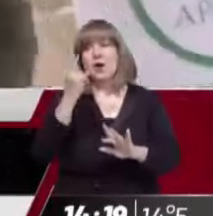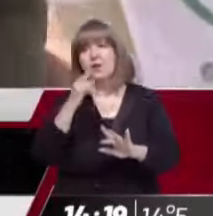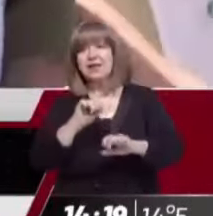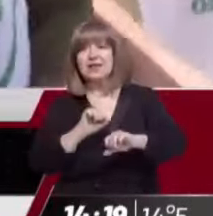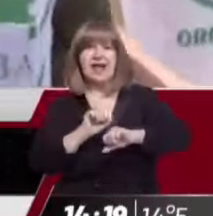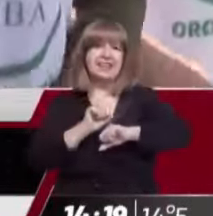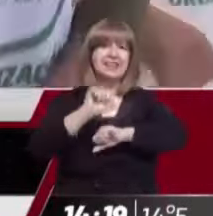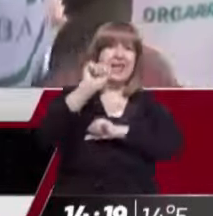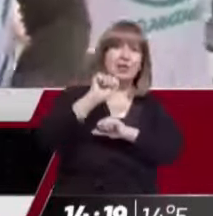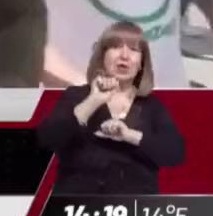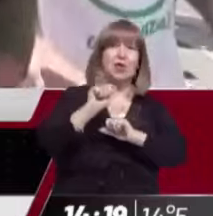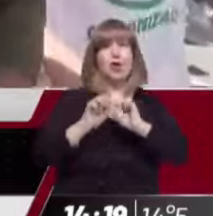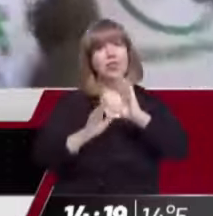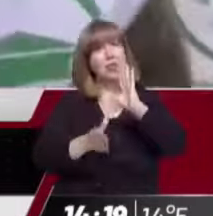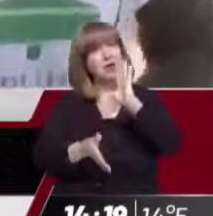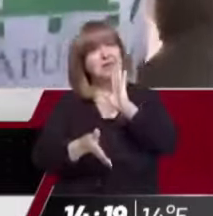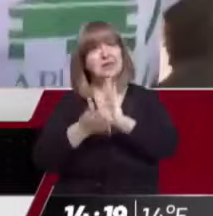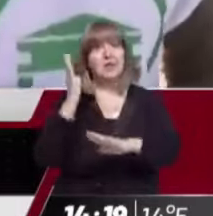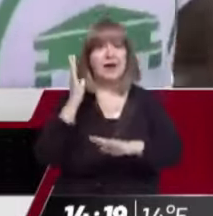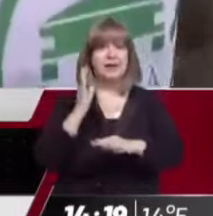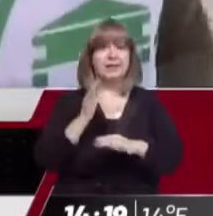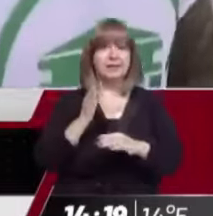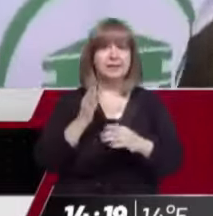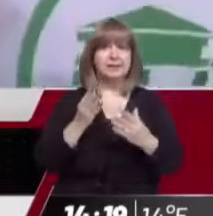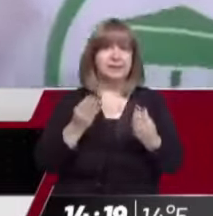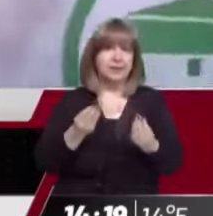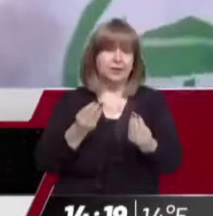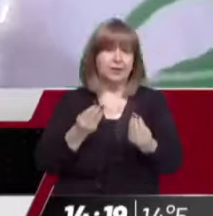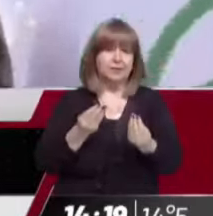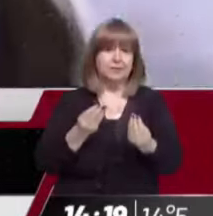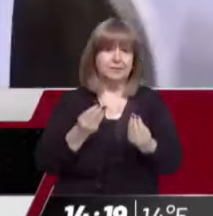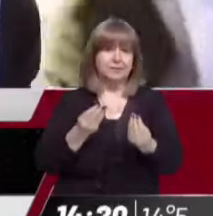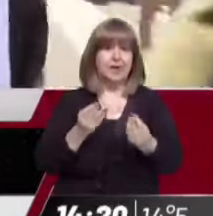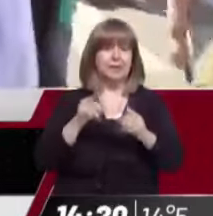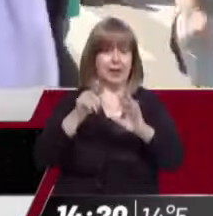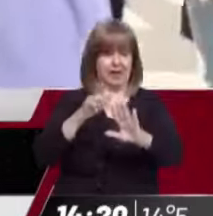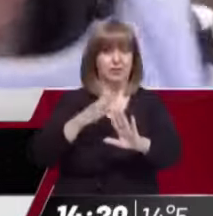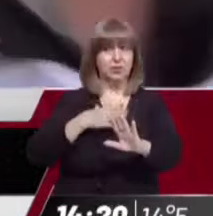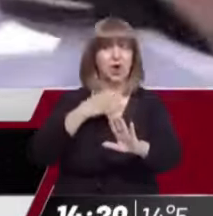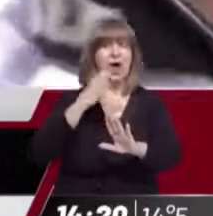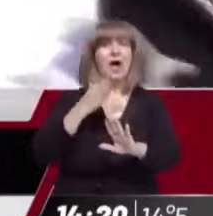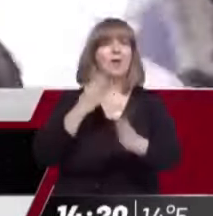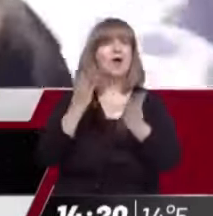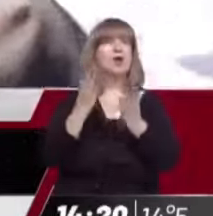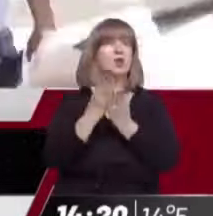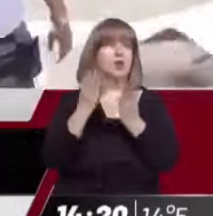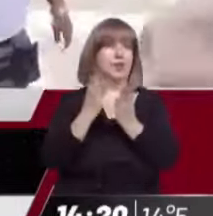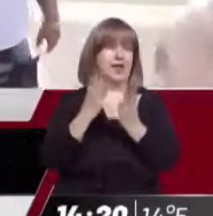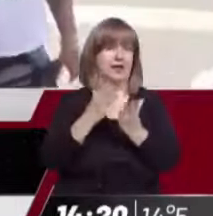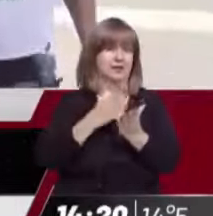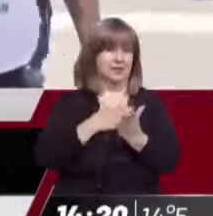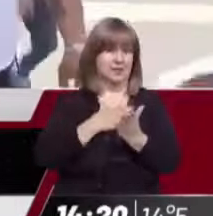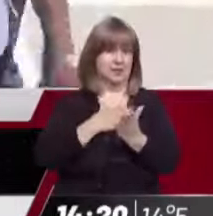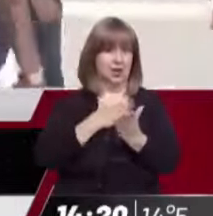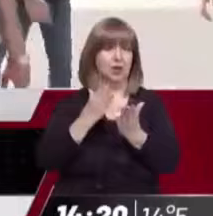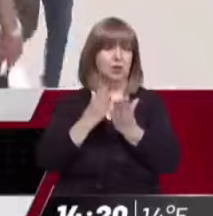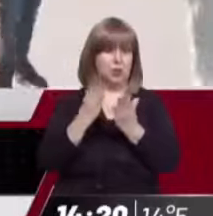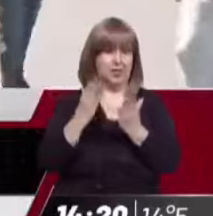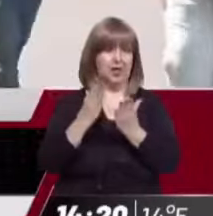se van a ejercer a su país o a otro país? Mira, yo te hablo como estudiante, como alguien que viene aquí y que se encuentra con